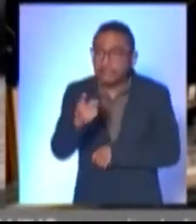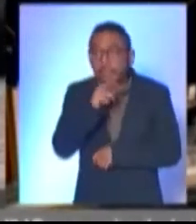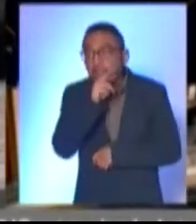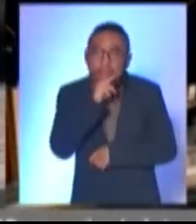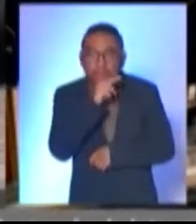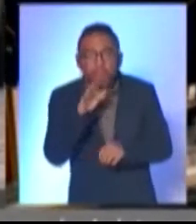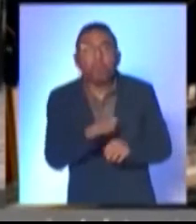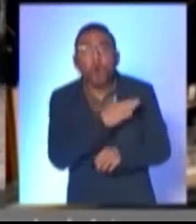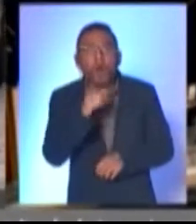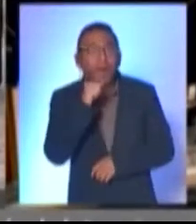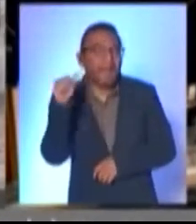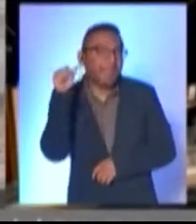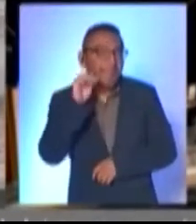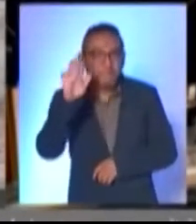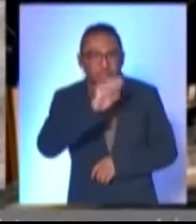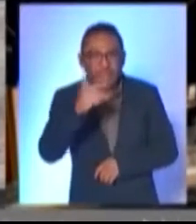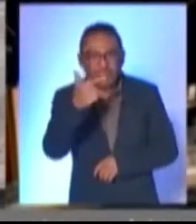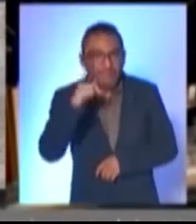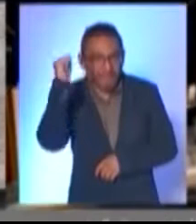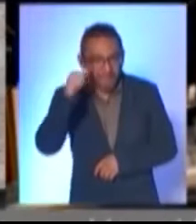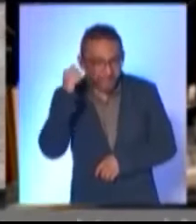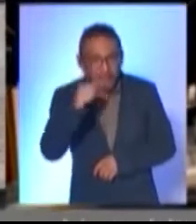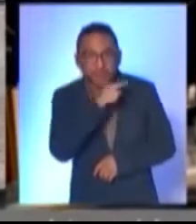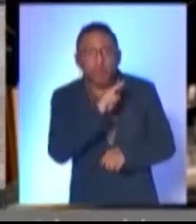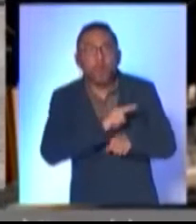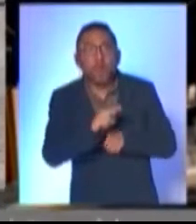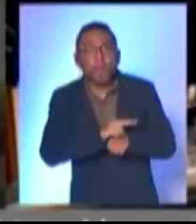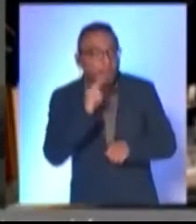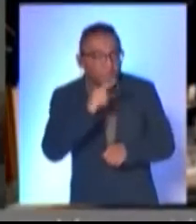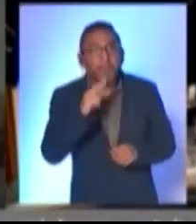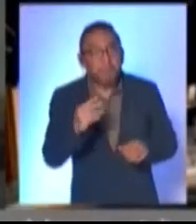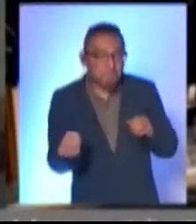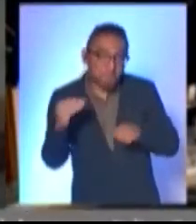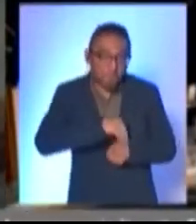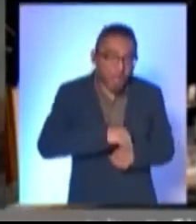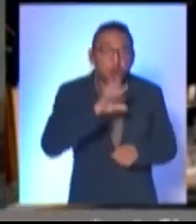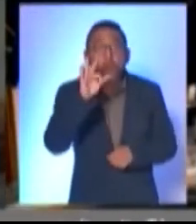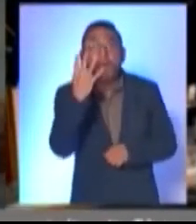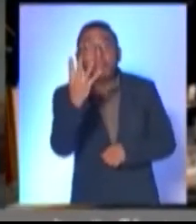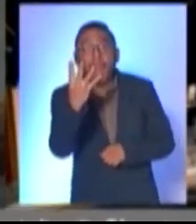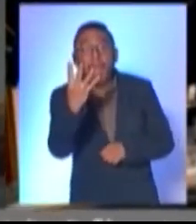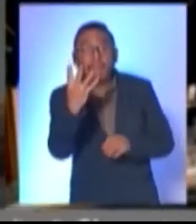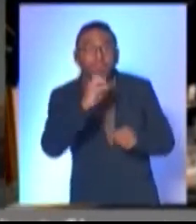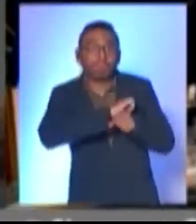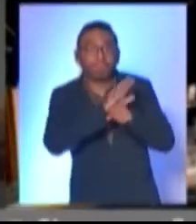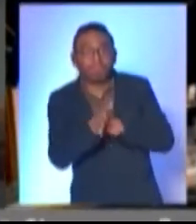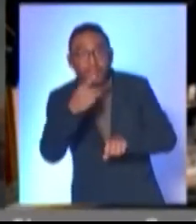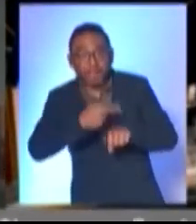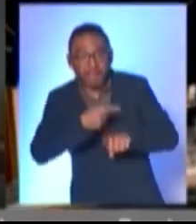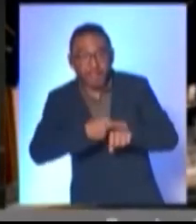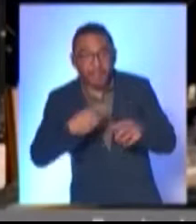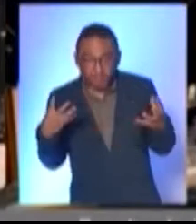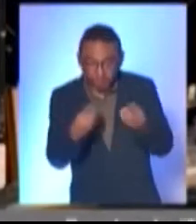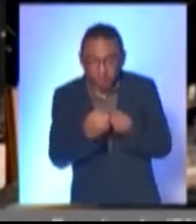incidencia que se tuvo ayer miércoles 7 de abril, cuando Uruapan registró 43 nuevos casos y con ello alcanzar los 4,947 casos acumulados